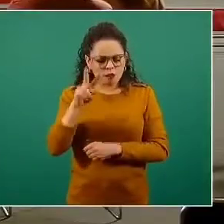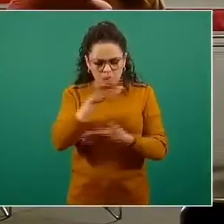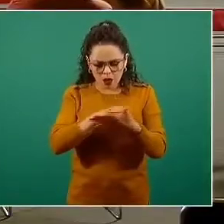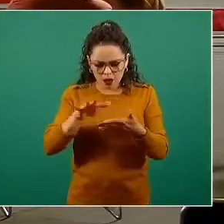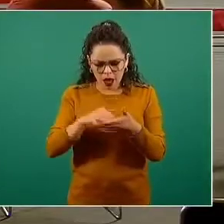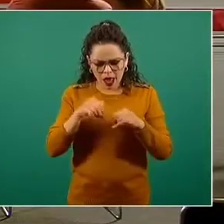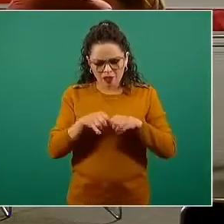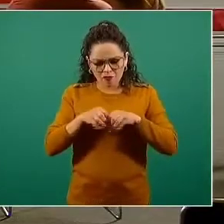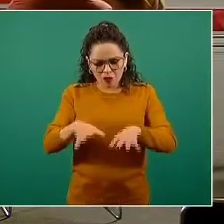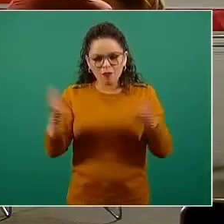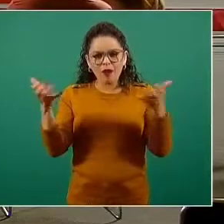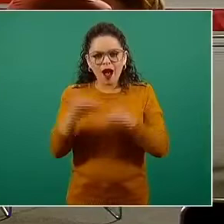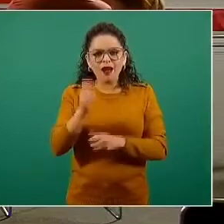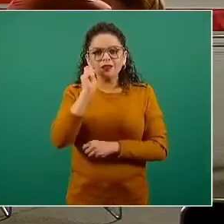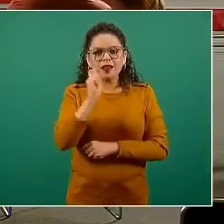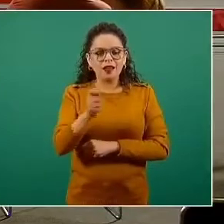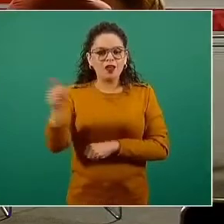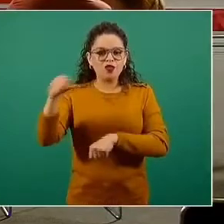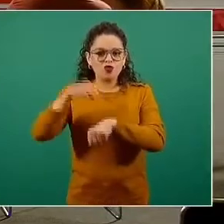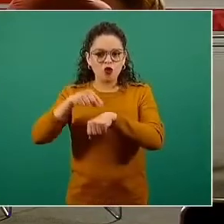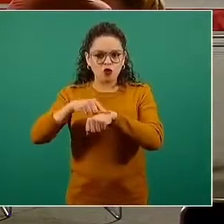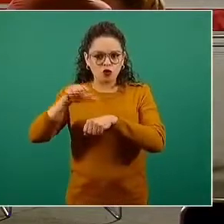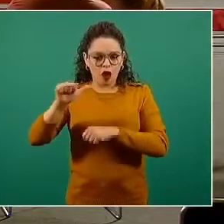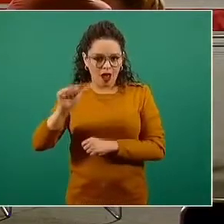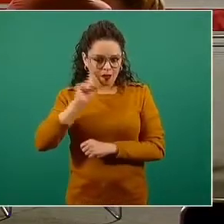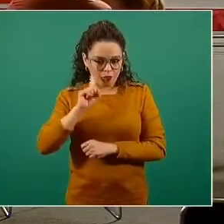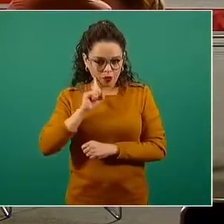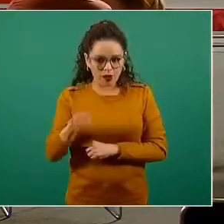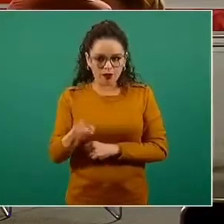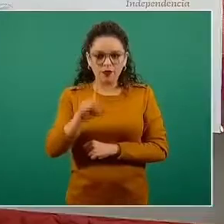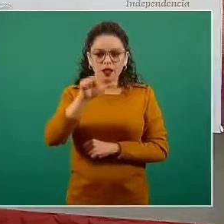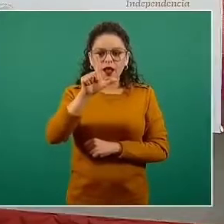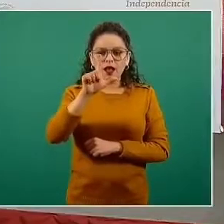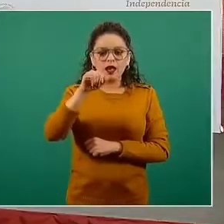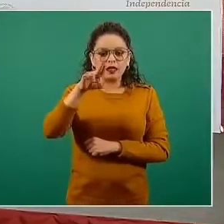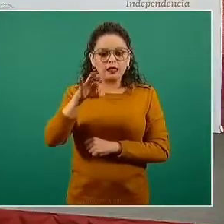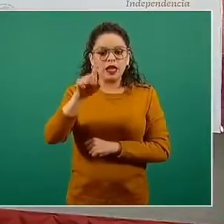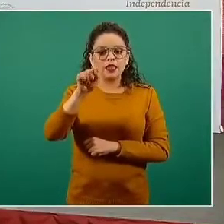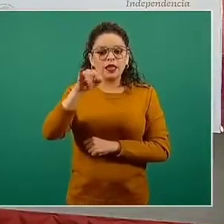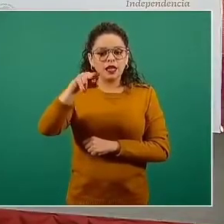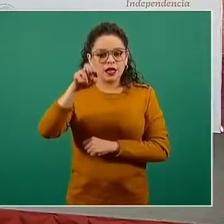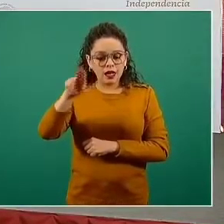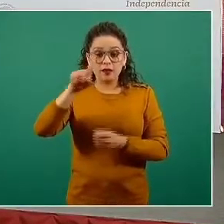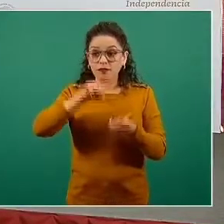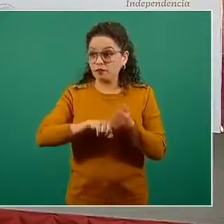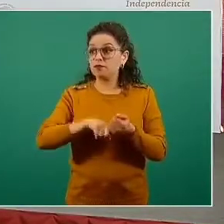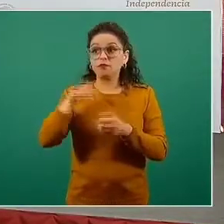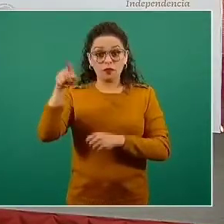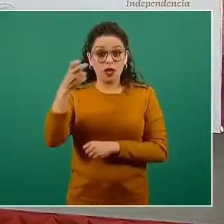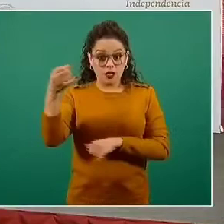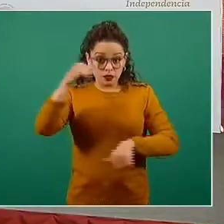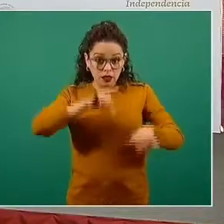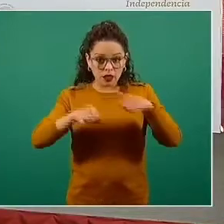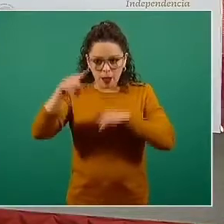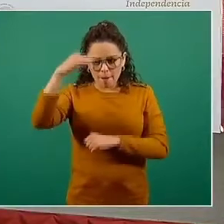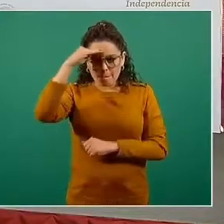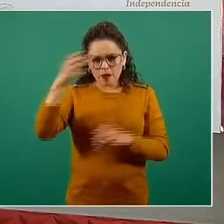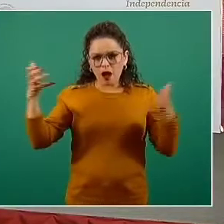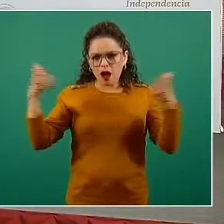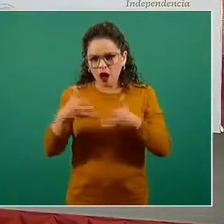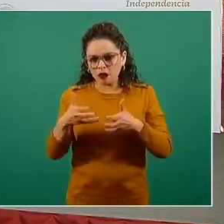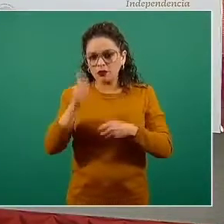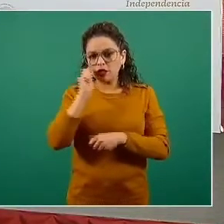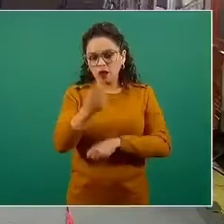como digo, trabaja hoy en la Secretaría de Salud, antiguamente trabajó en el laboratorio Landsteiner. Por cierto, es el laboratorio que en algún momento planeaba comercializar